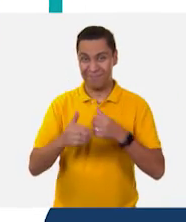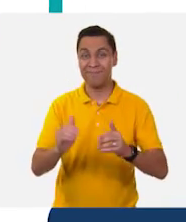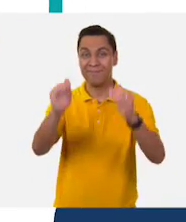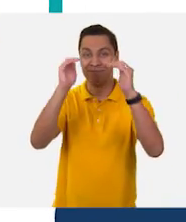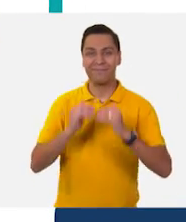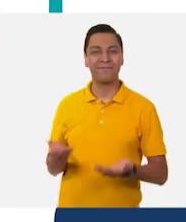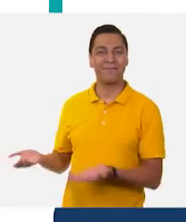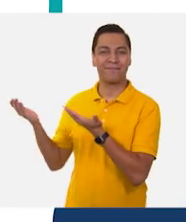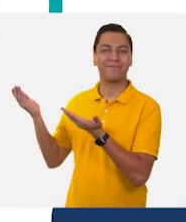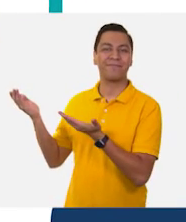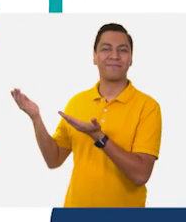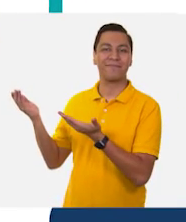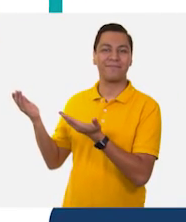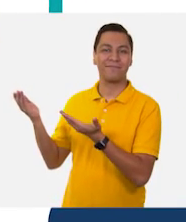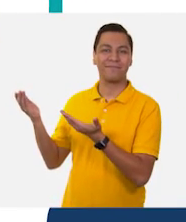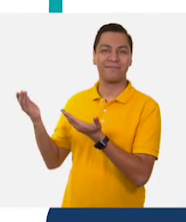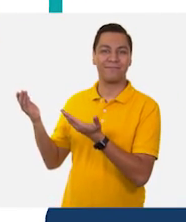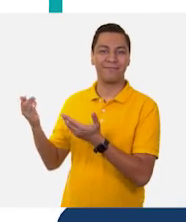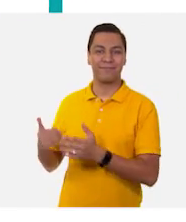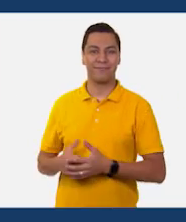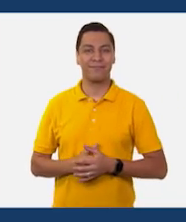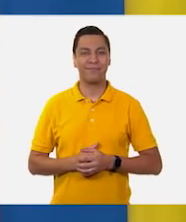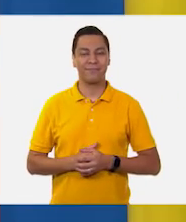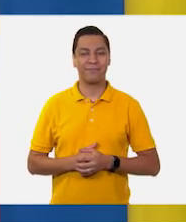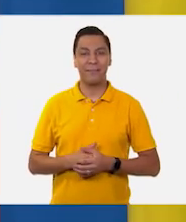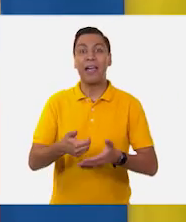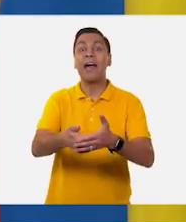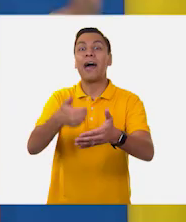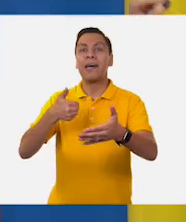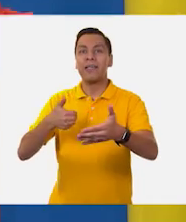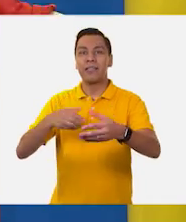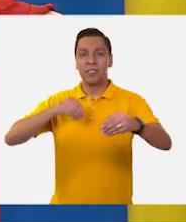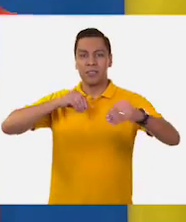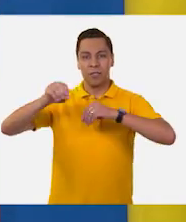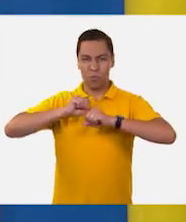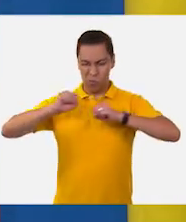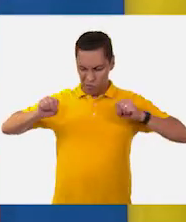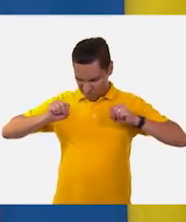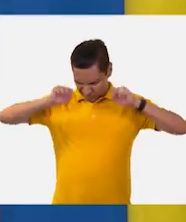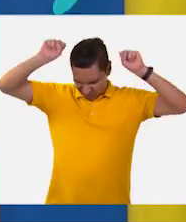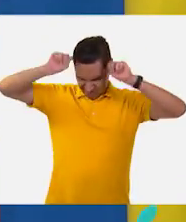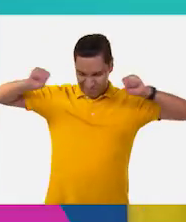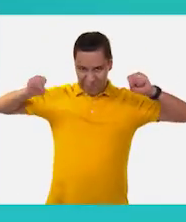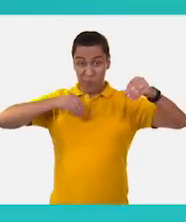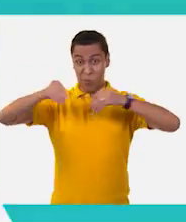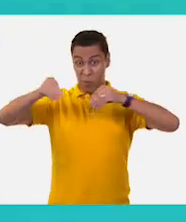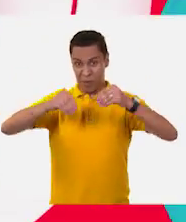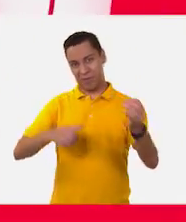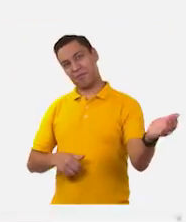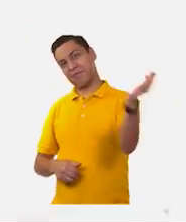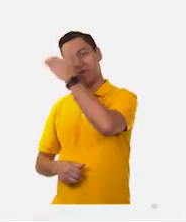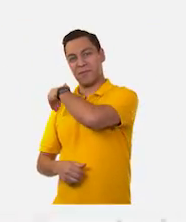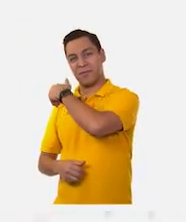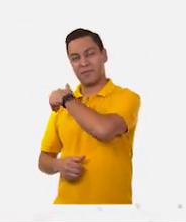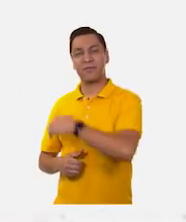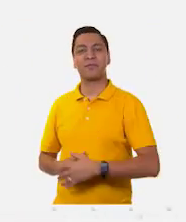A continuación, ciencias naturales. Pero antes, vamos a movernos un poco.